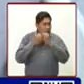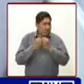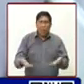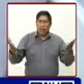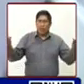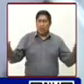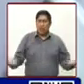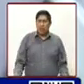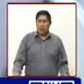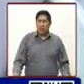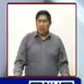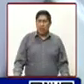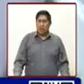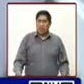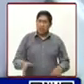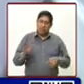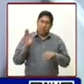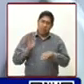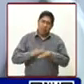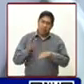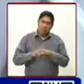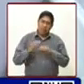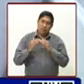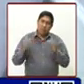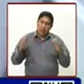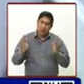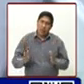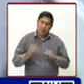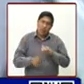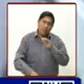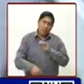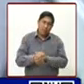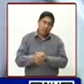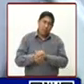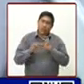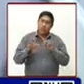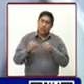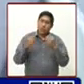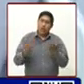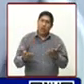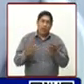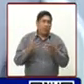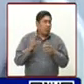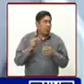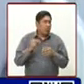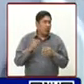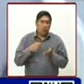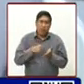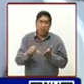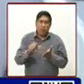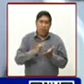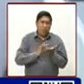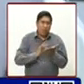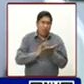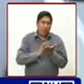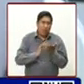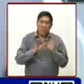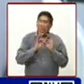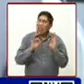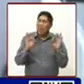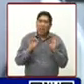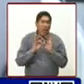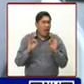perdido. Él, le han dado detención domiciliaria, pero hasta ahora no aparece, no ha cubierto ni con los